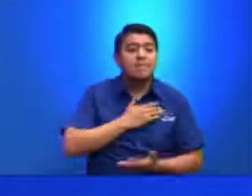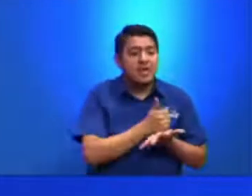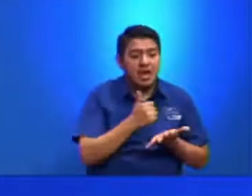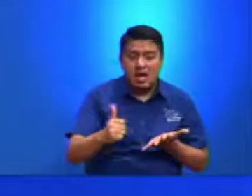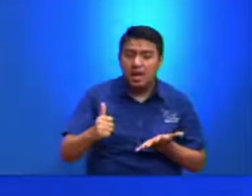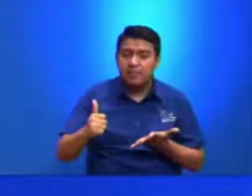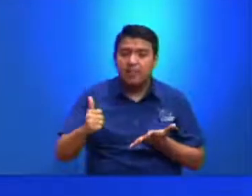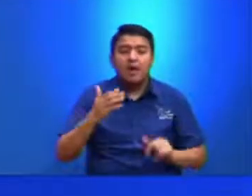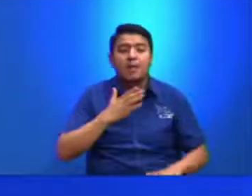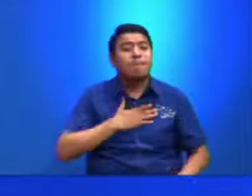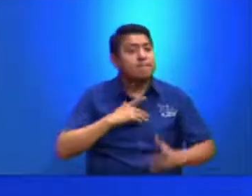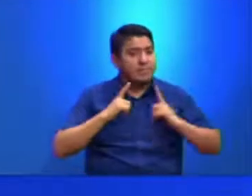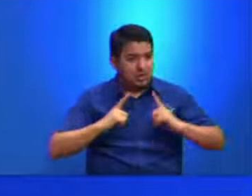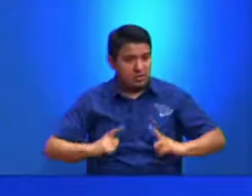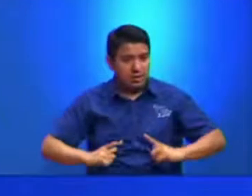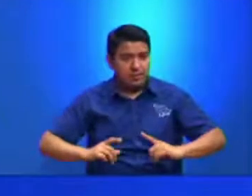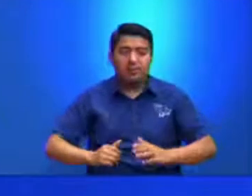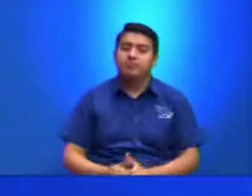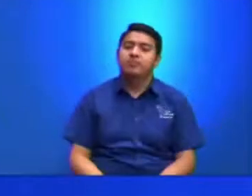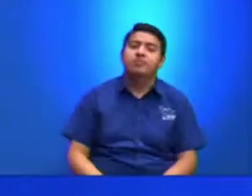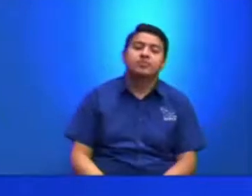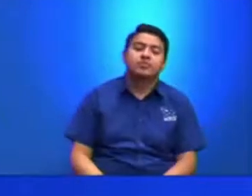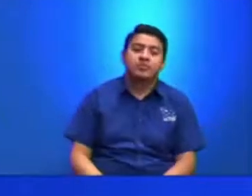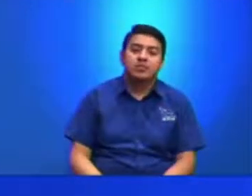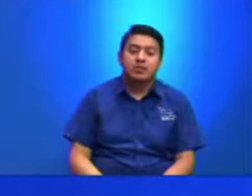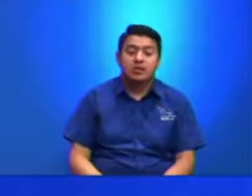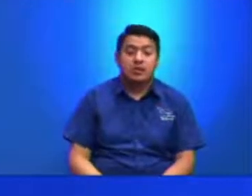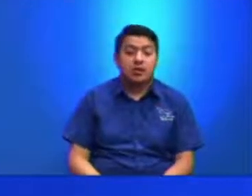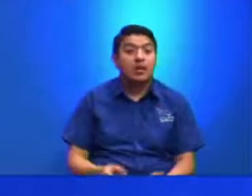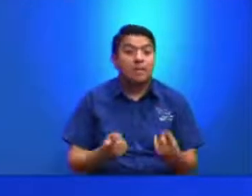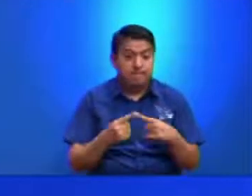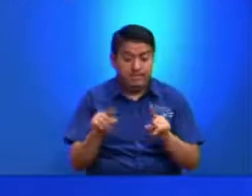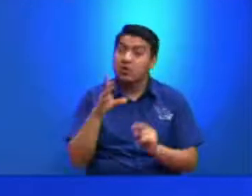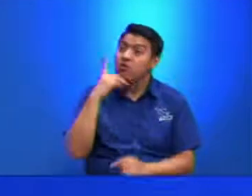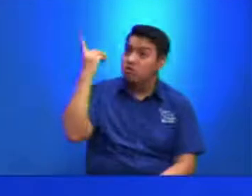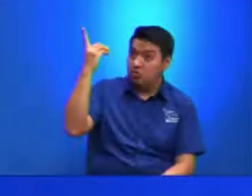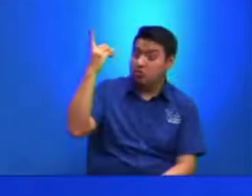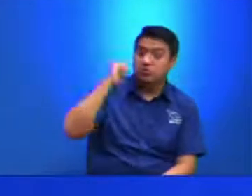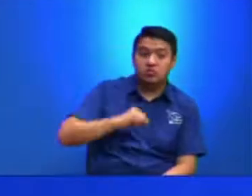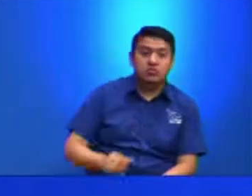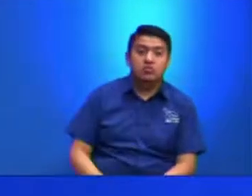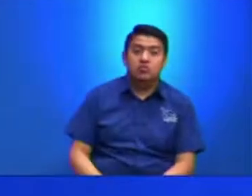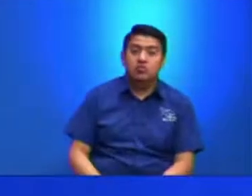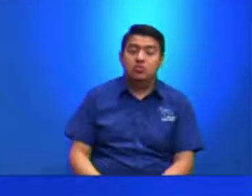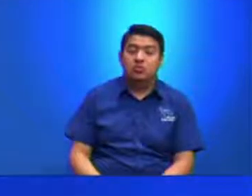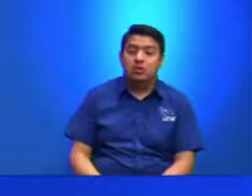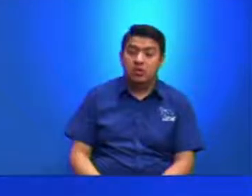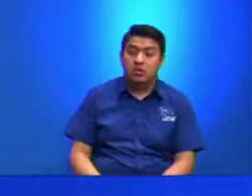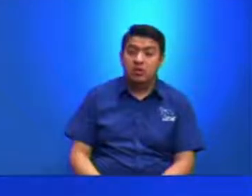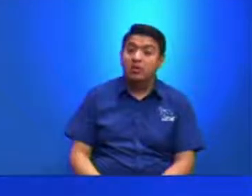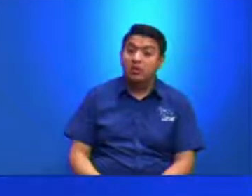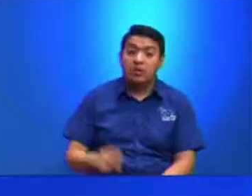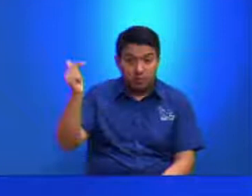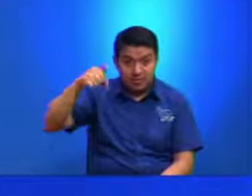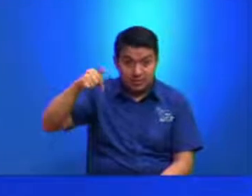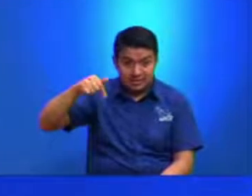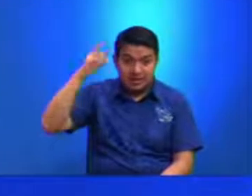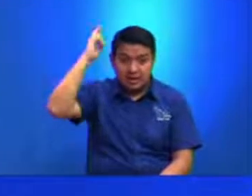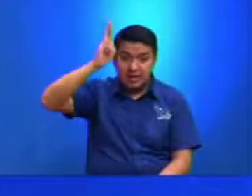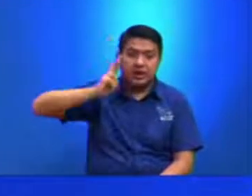es sequedad. Y por eso Dios, en vez de tristeza, te da alegría, el óleo de alegría, para que